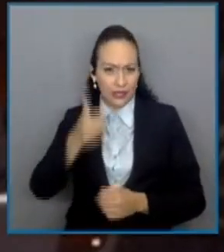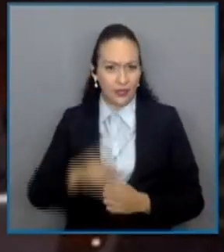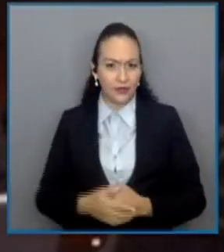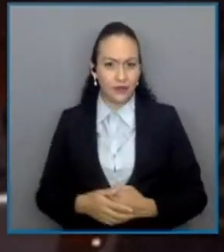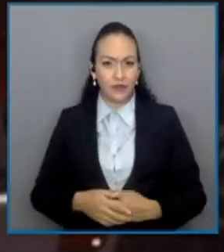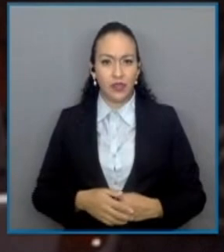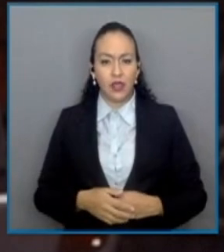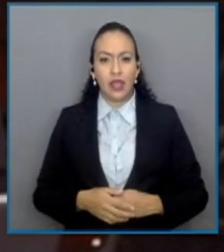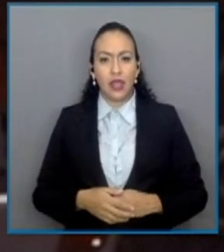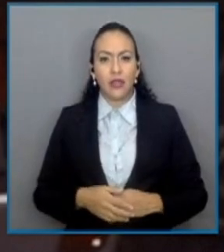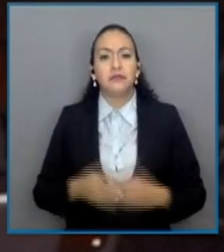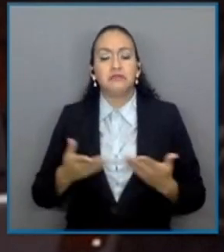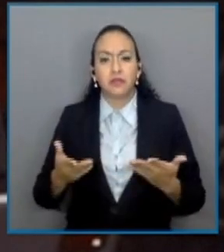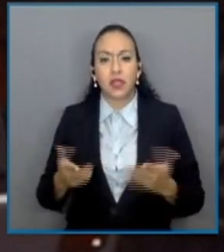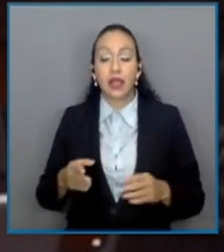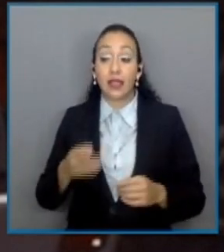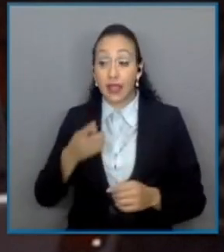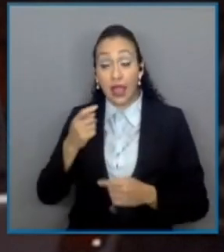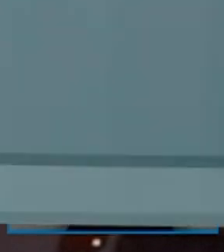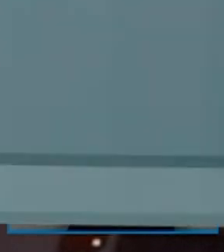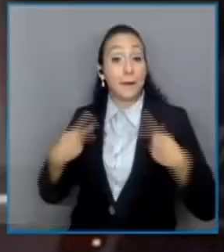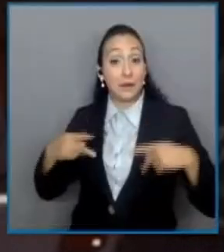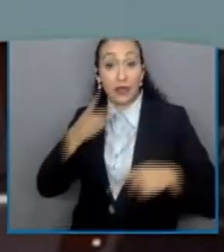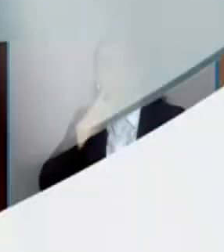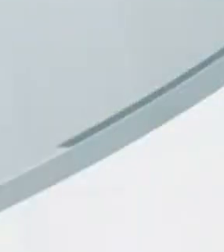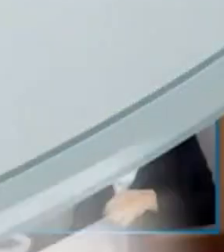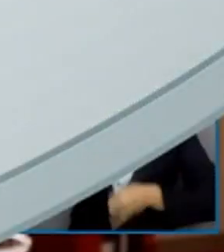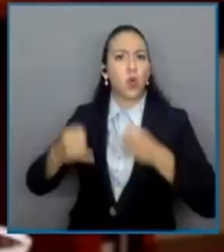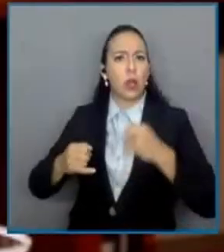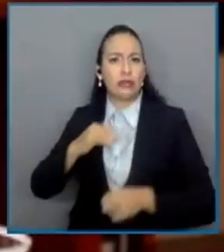supuesta corrupción de personas juzgadoras.